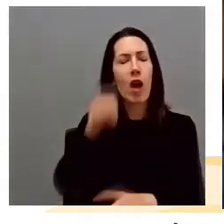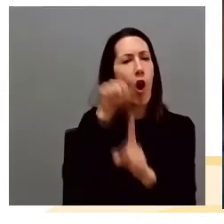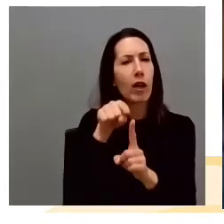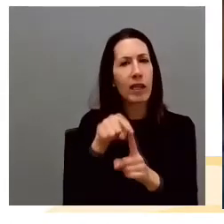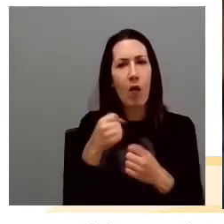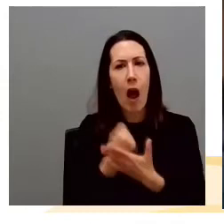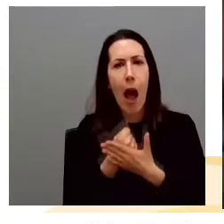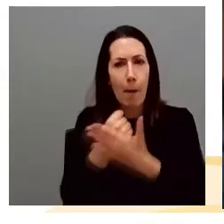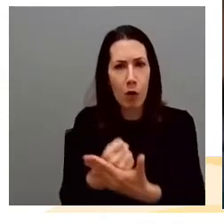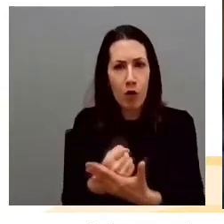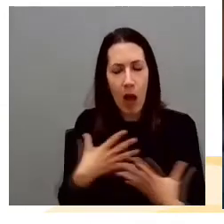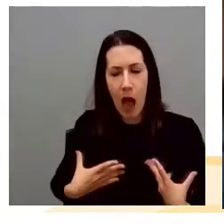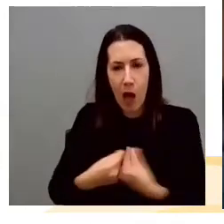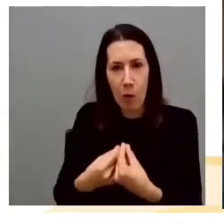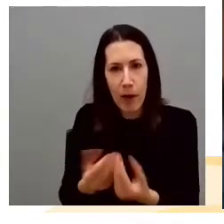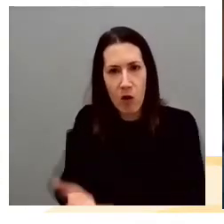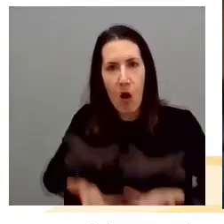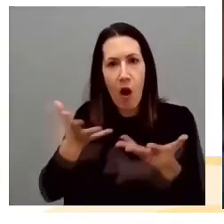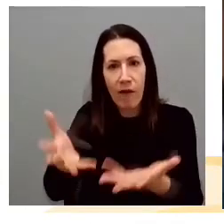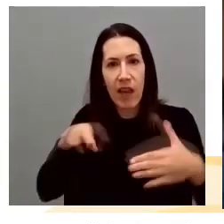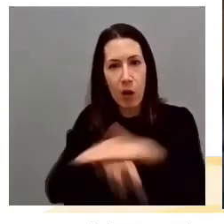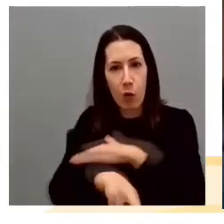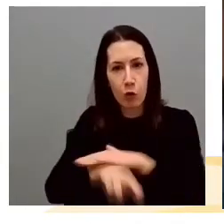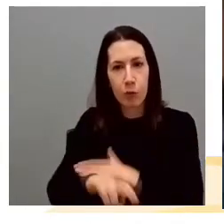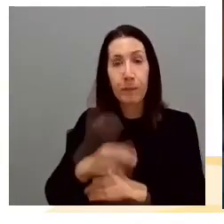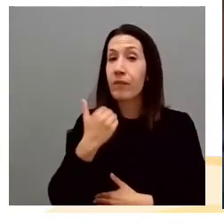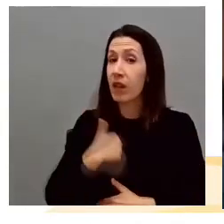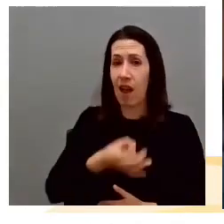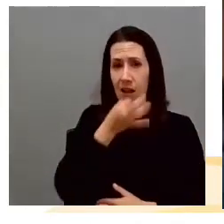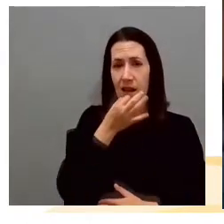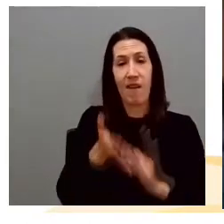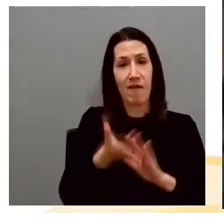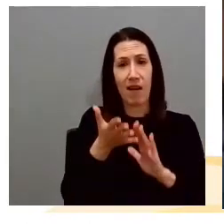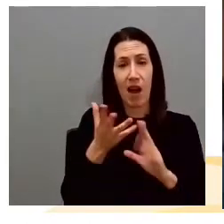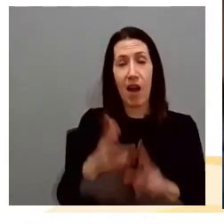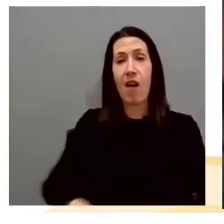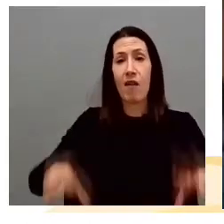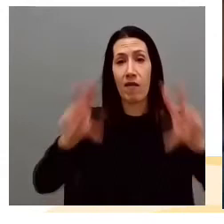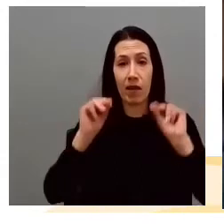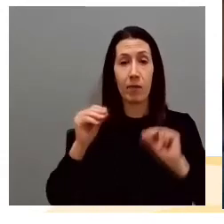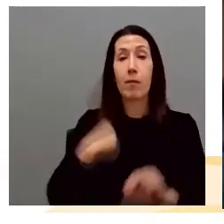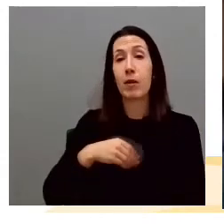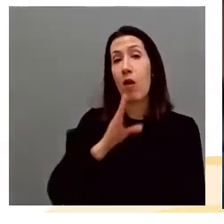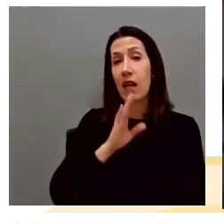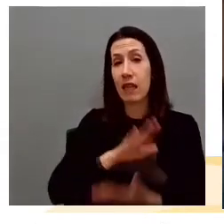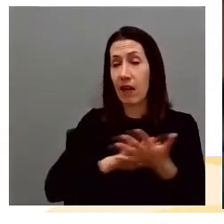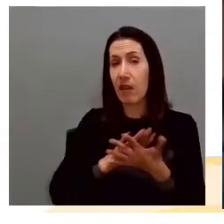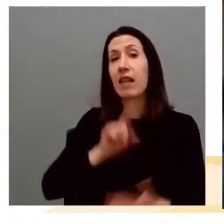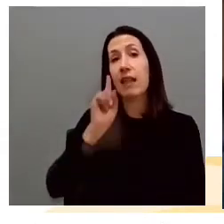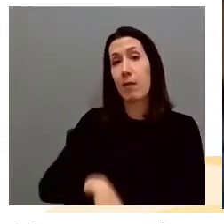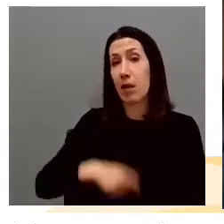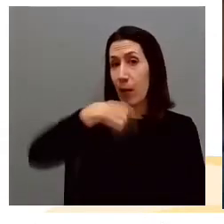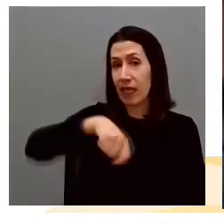acompaña y ofrece recursos. Voy concluyendo, lo apuntaba también el presidente del Grupo Social